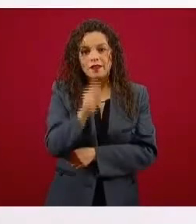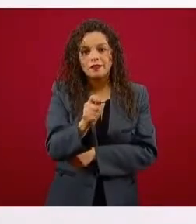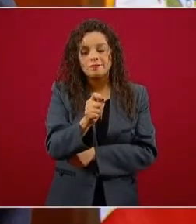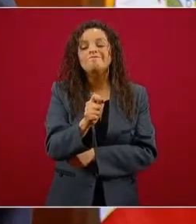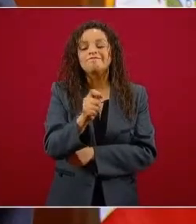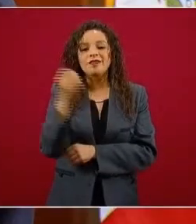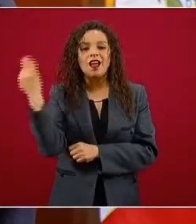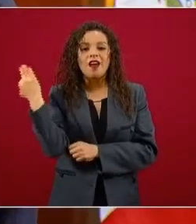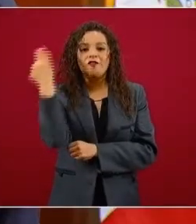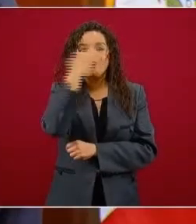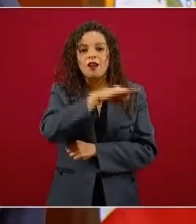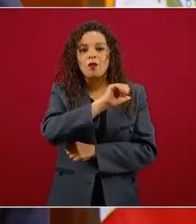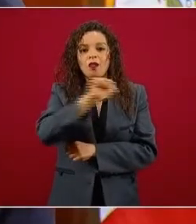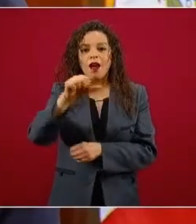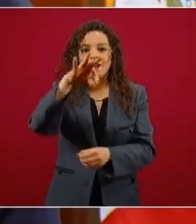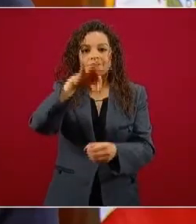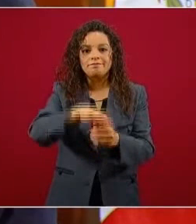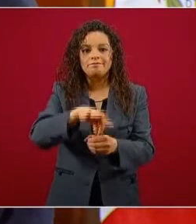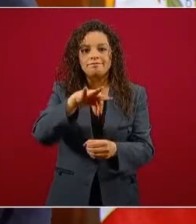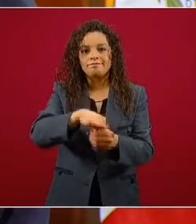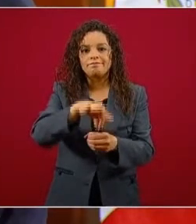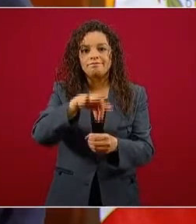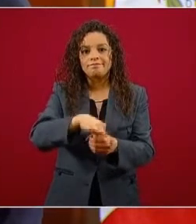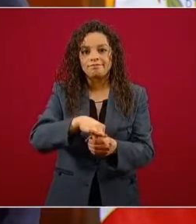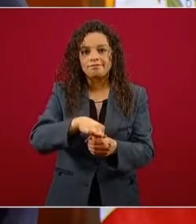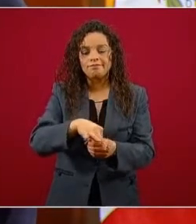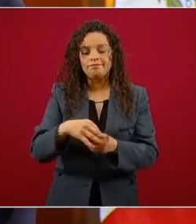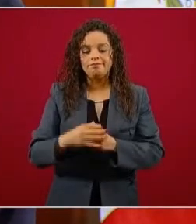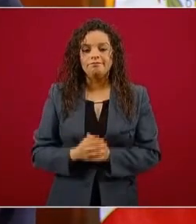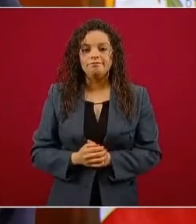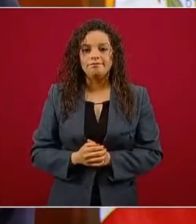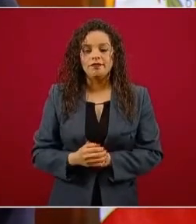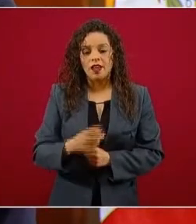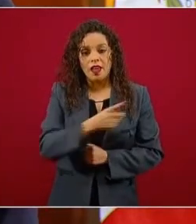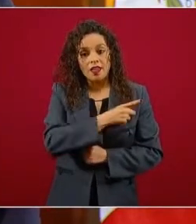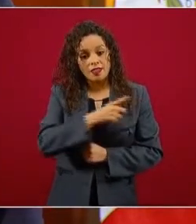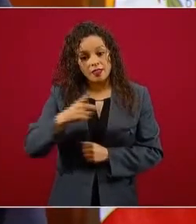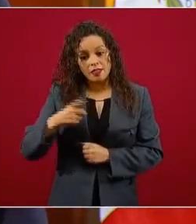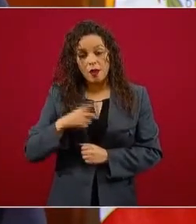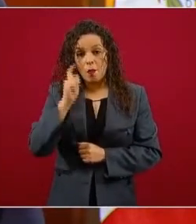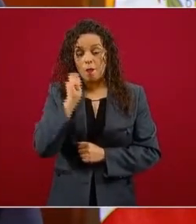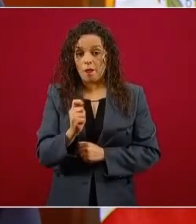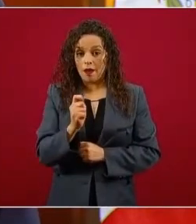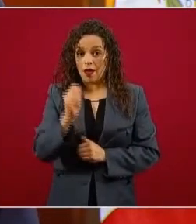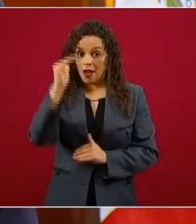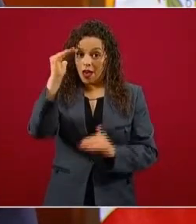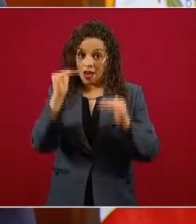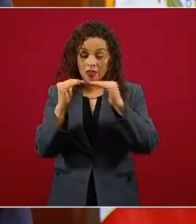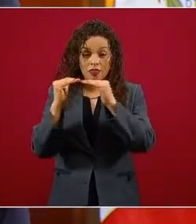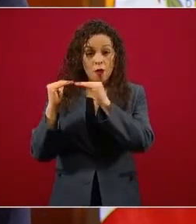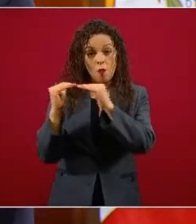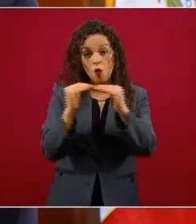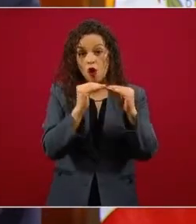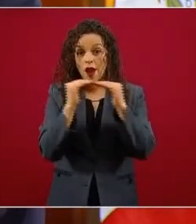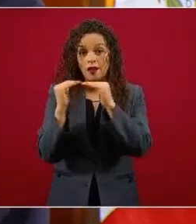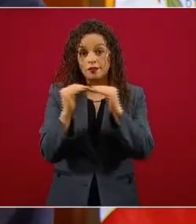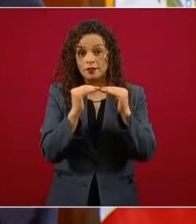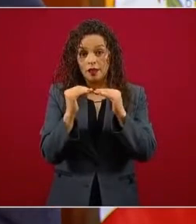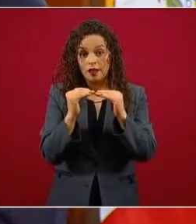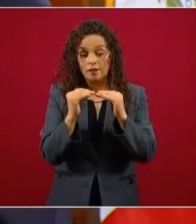electoral y convertir el apego a los principios democráticos en